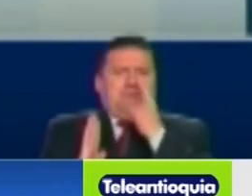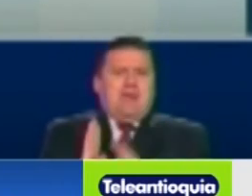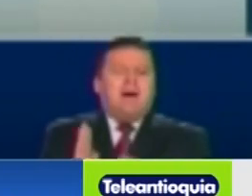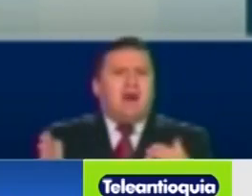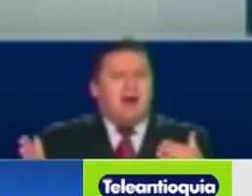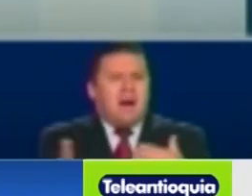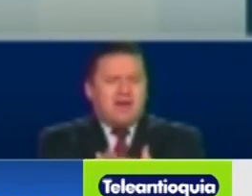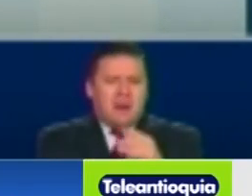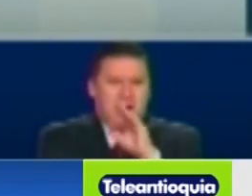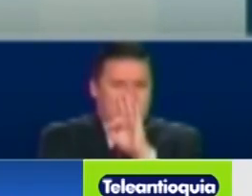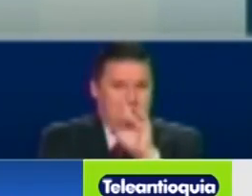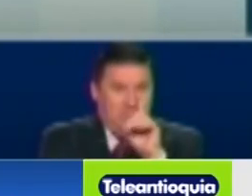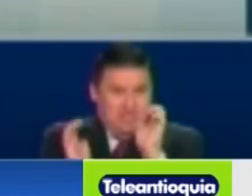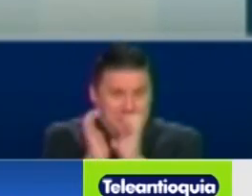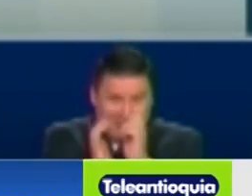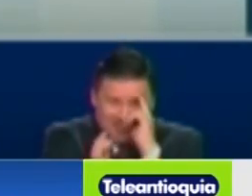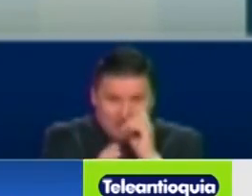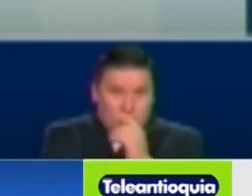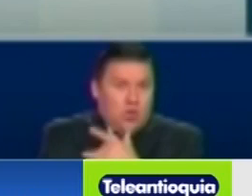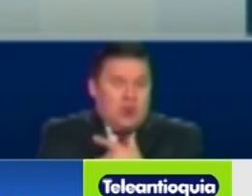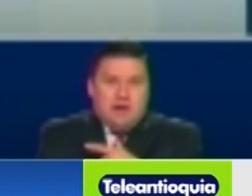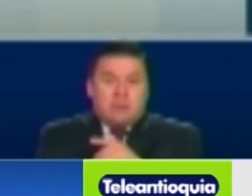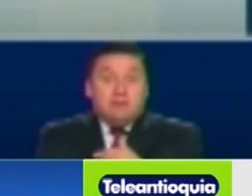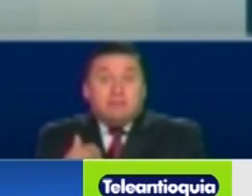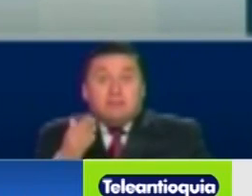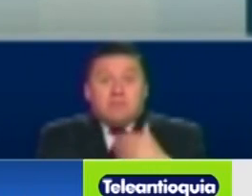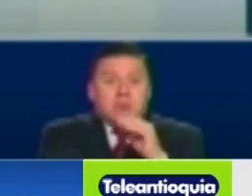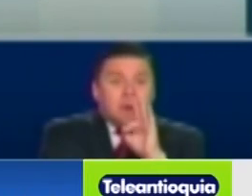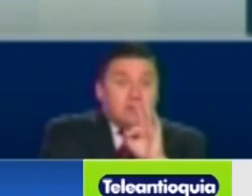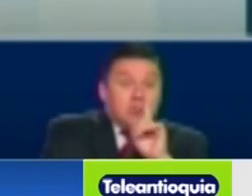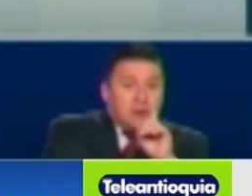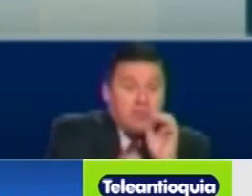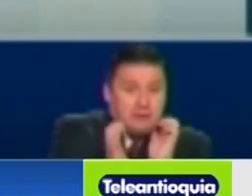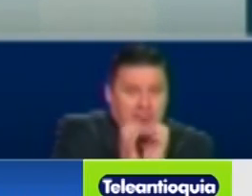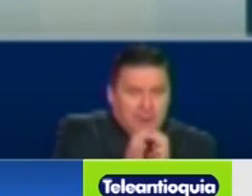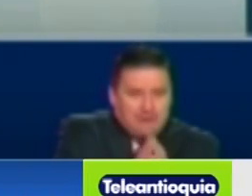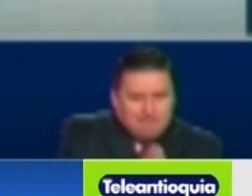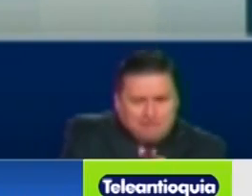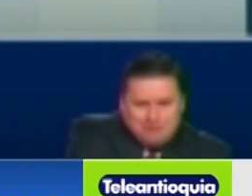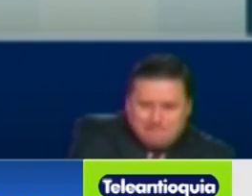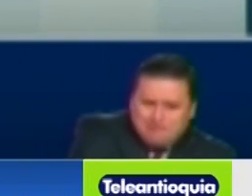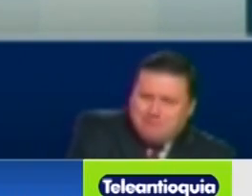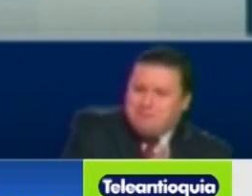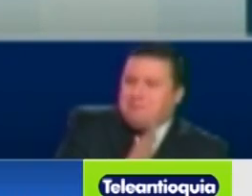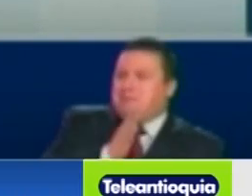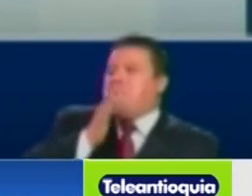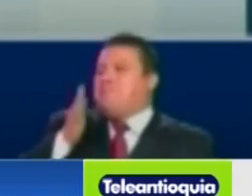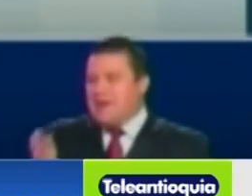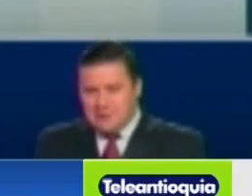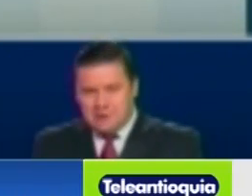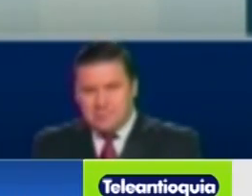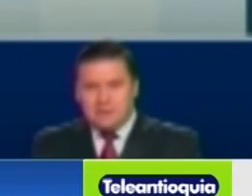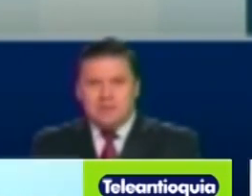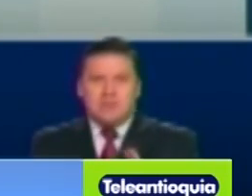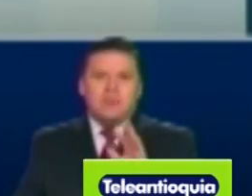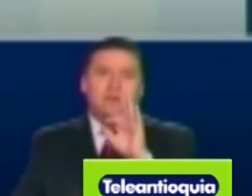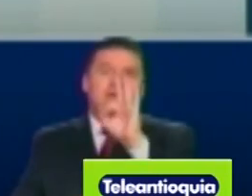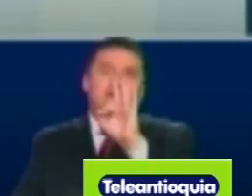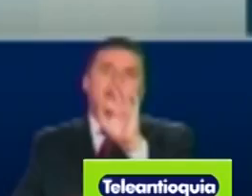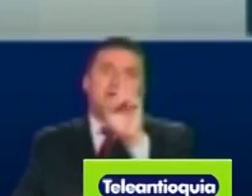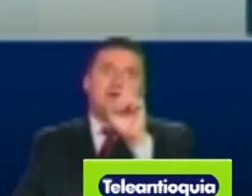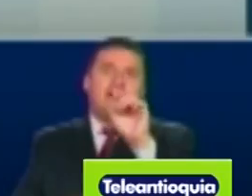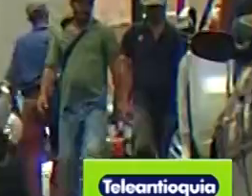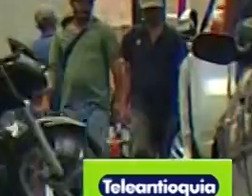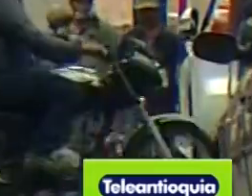hasta el 31 de mayo, a partir del 31 de mayo se va a extender hasta el 31